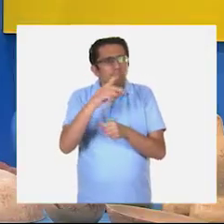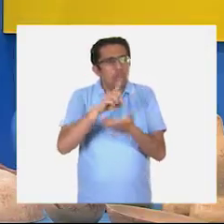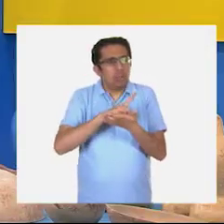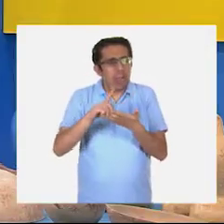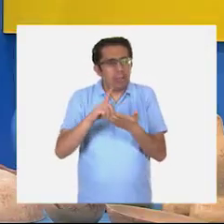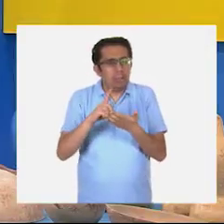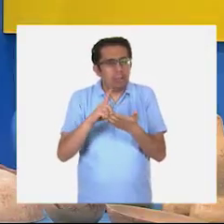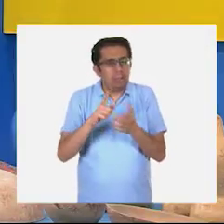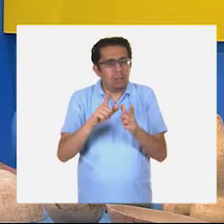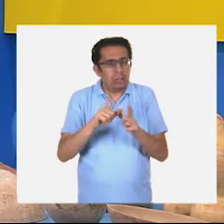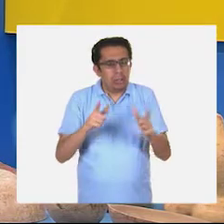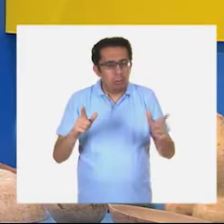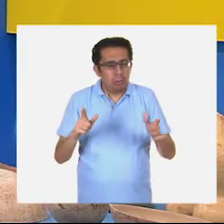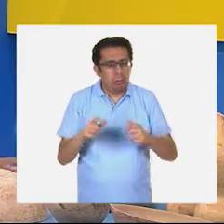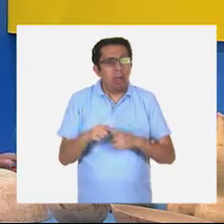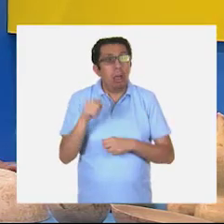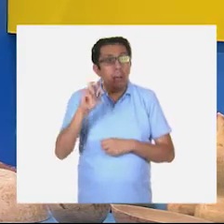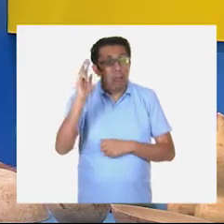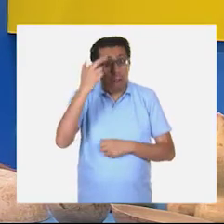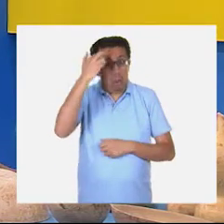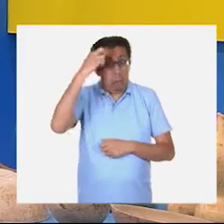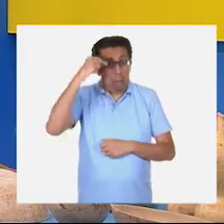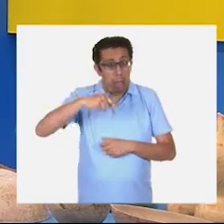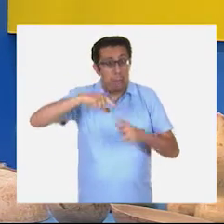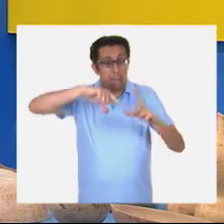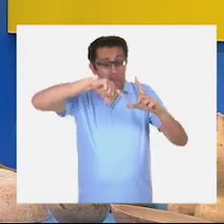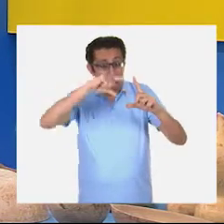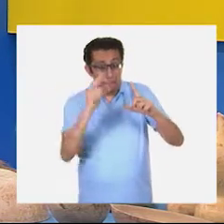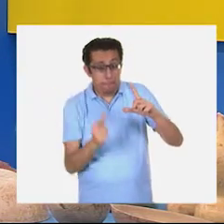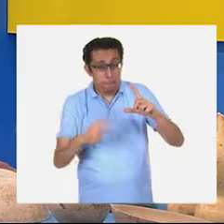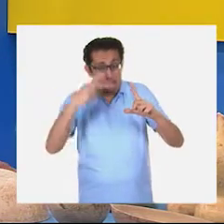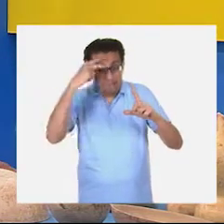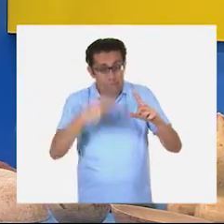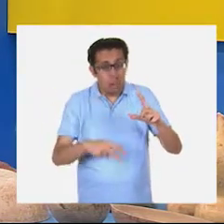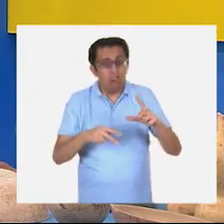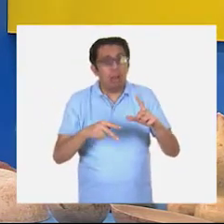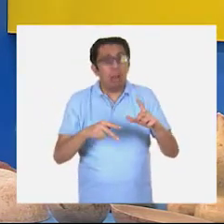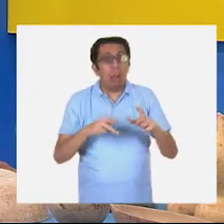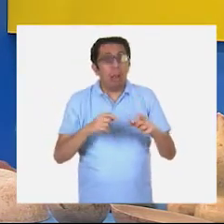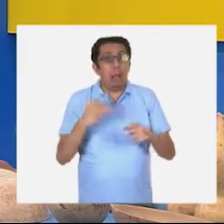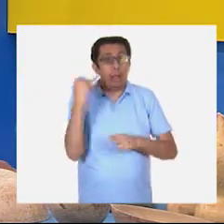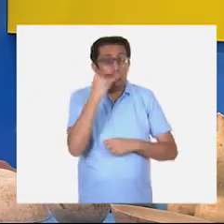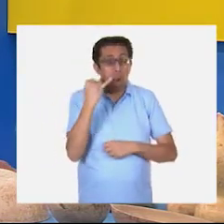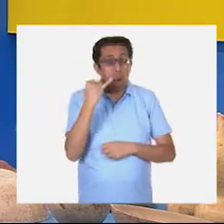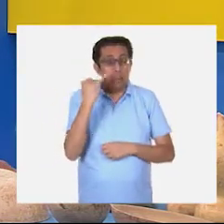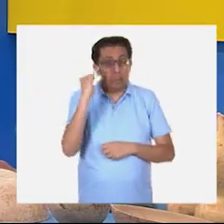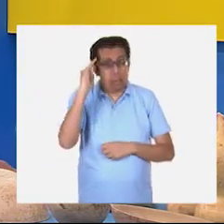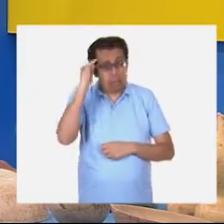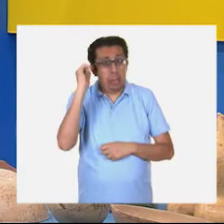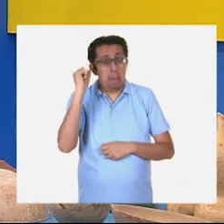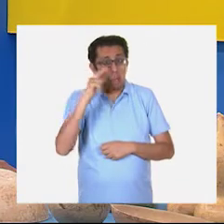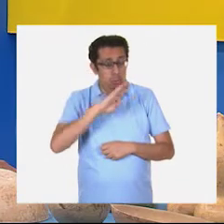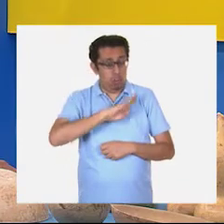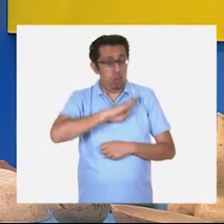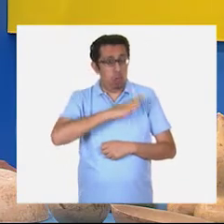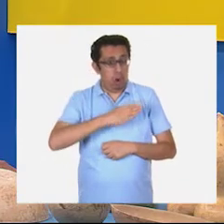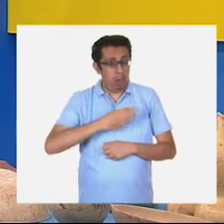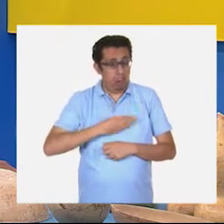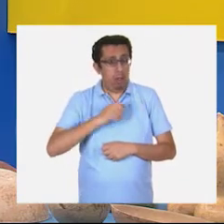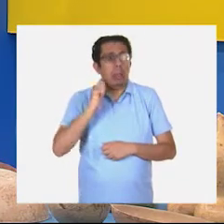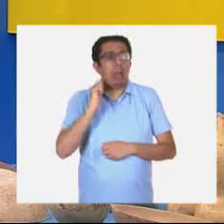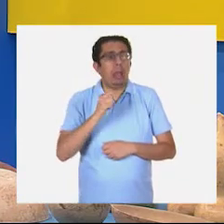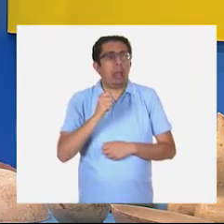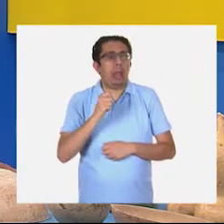Primero, hay que recordar que en México las lenguas indígenas, al igual que el español, son lenguas nacionales y